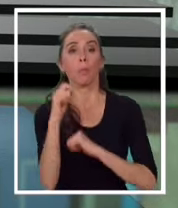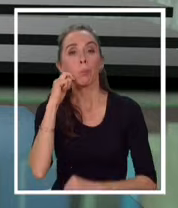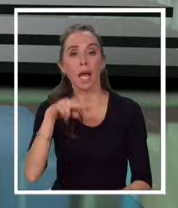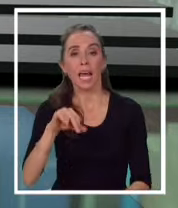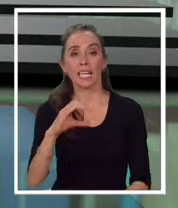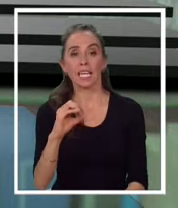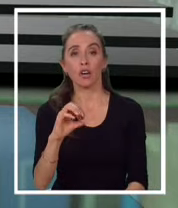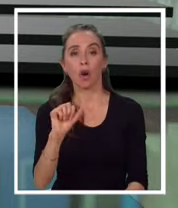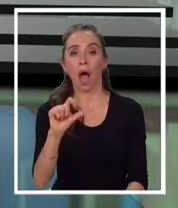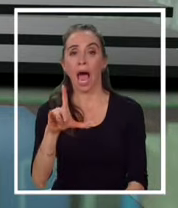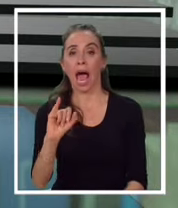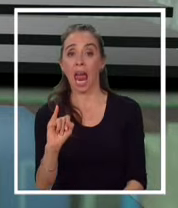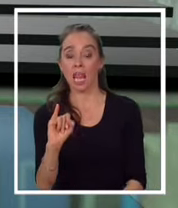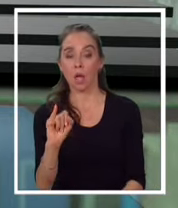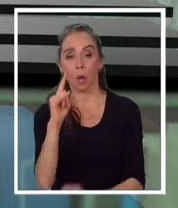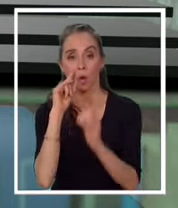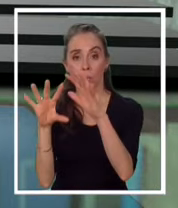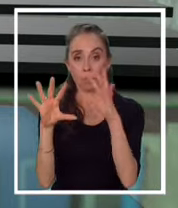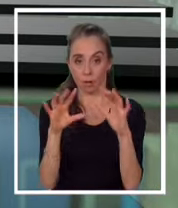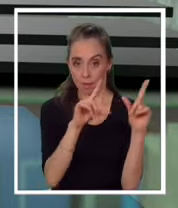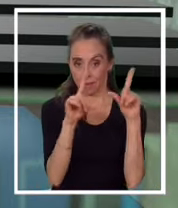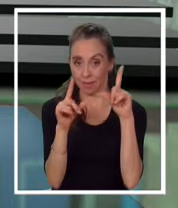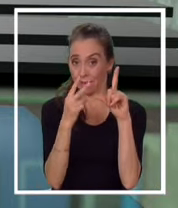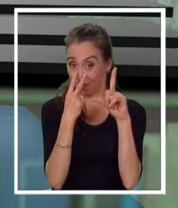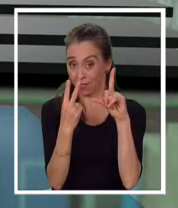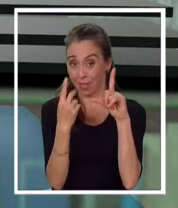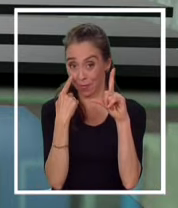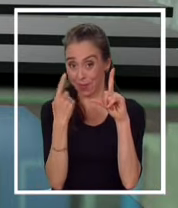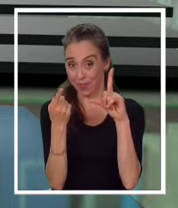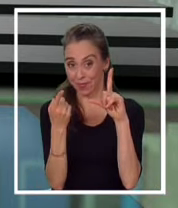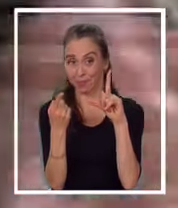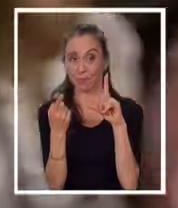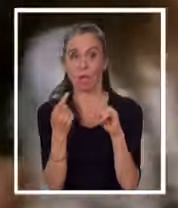Ali, es sencillamente notable. Hay que verlo.